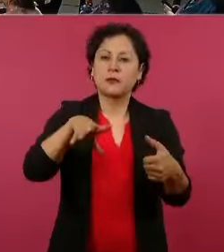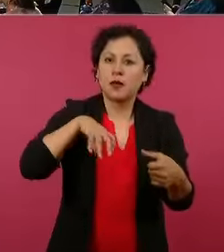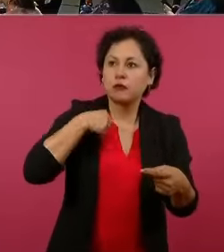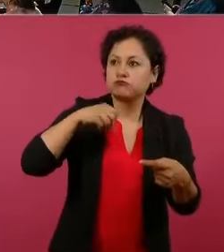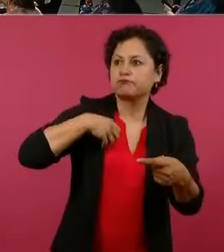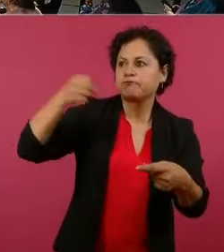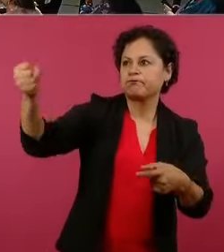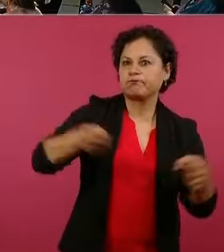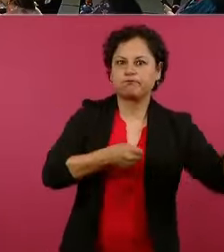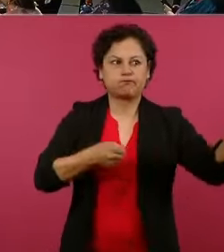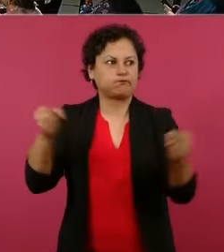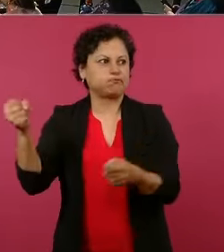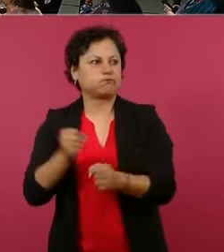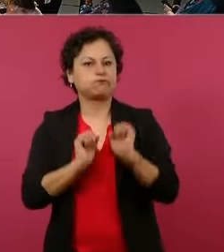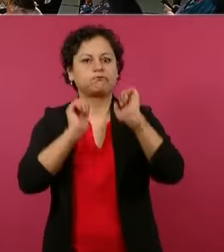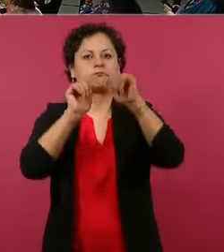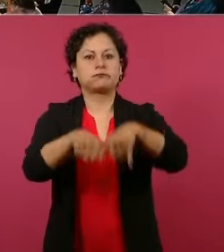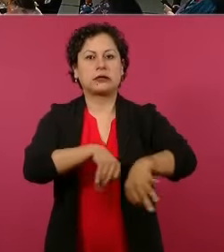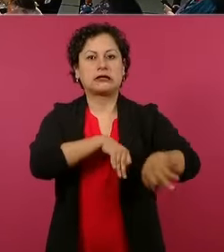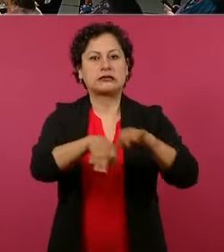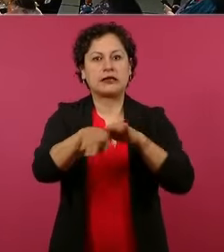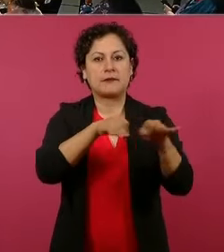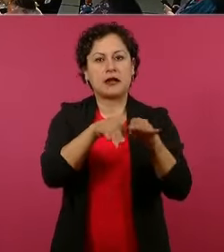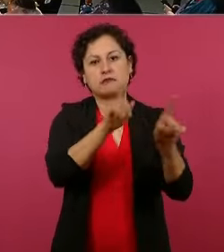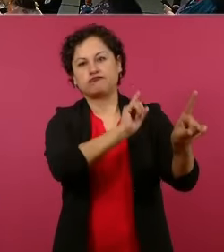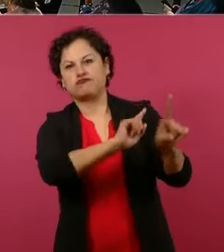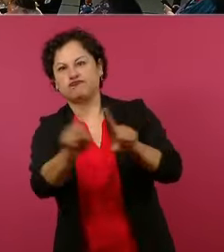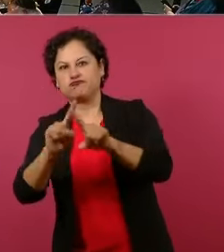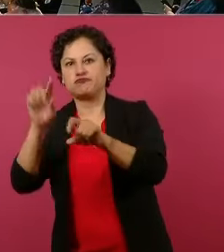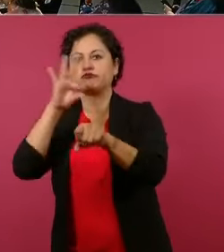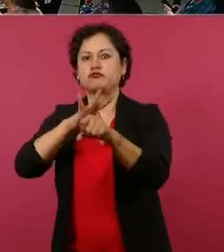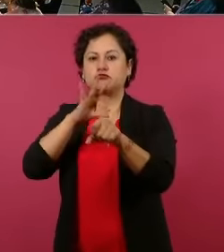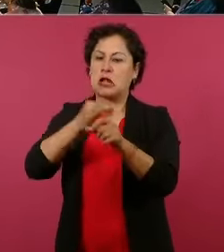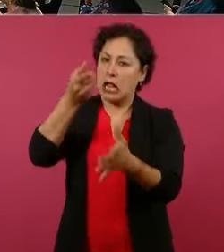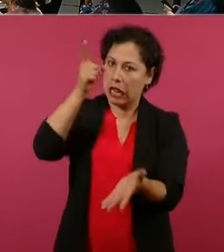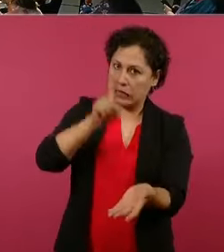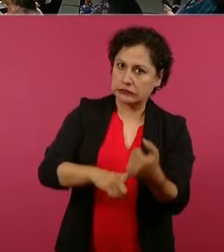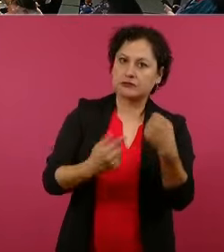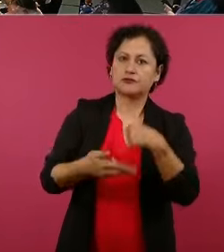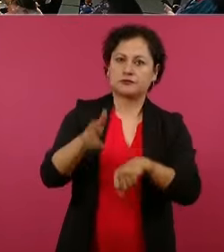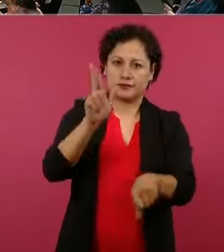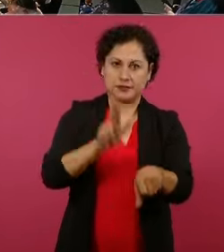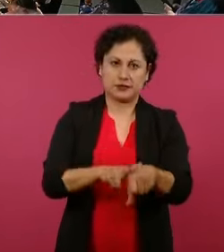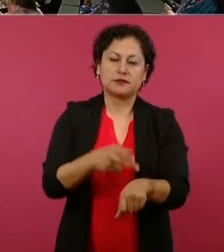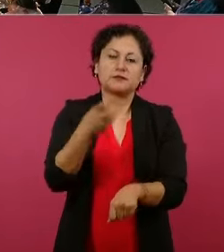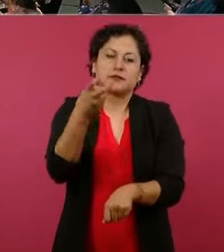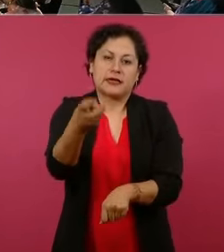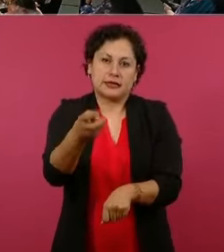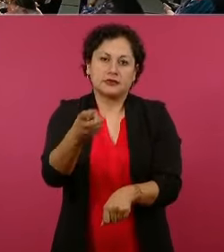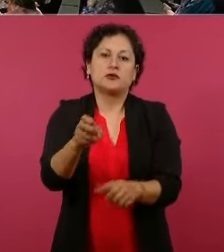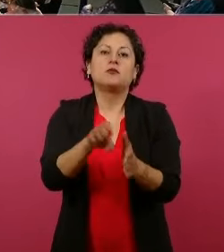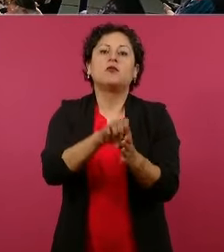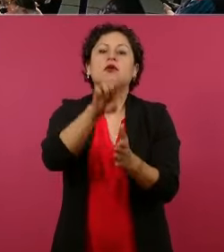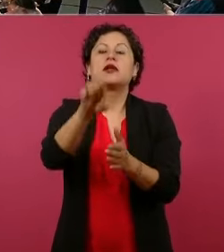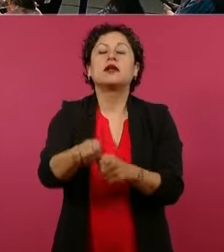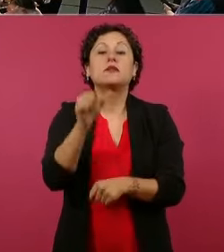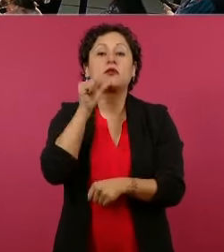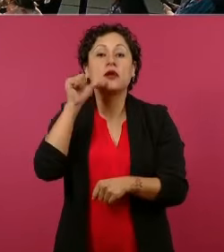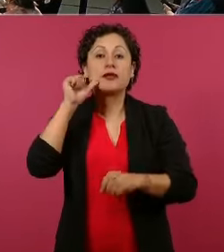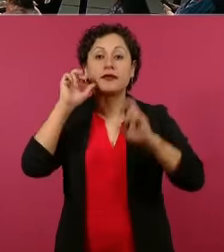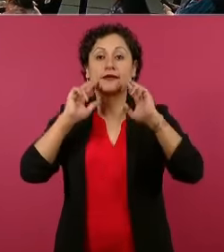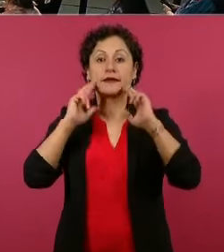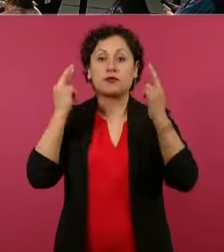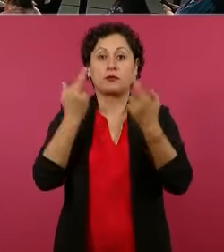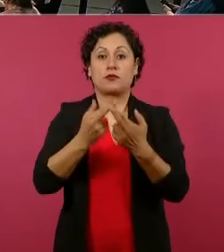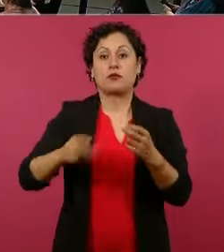especialistas en el tema de salud y para eso fue la reunión de ayer con los gobernadores que nos están ayudando